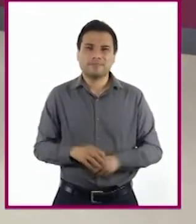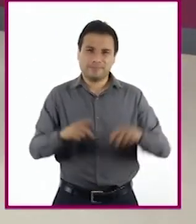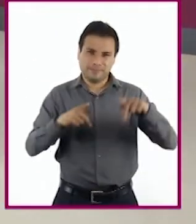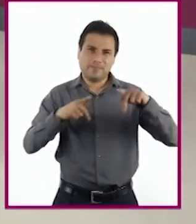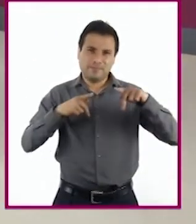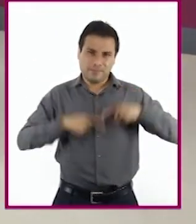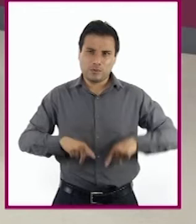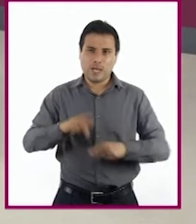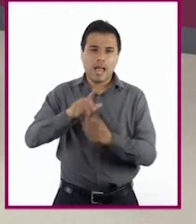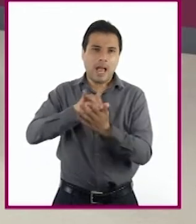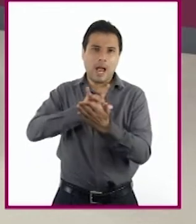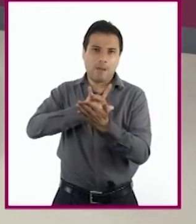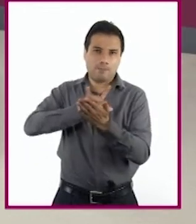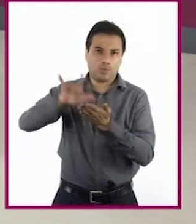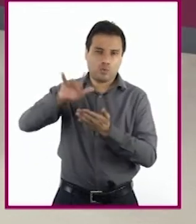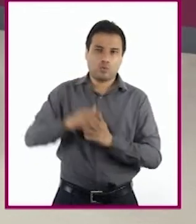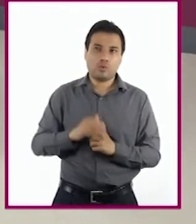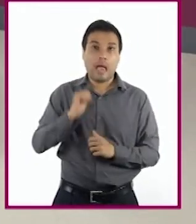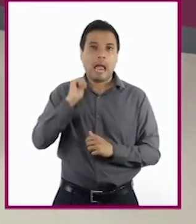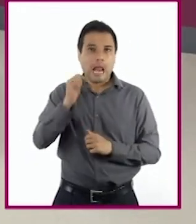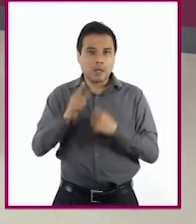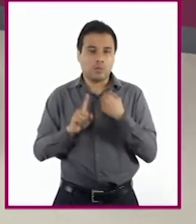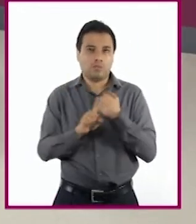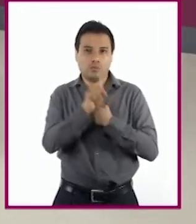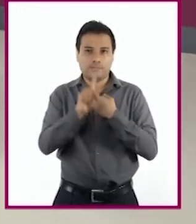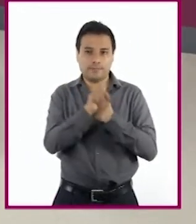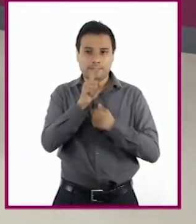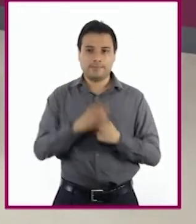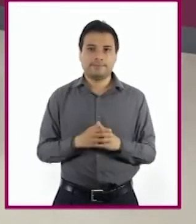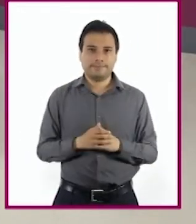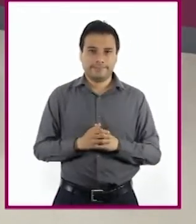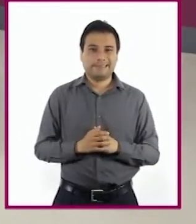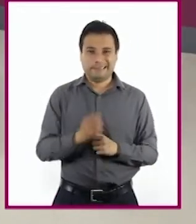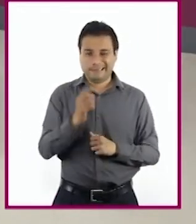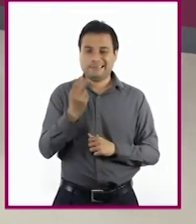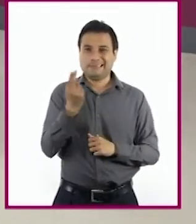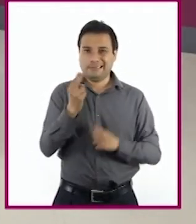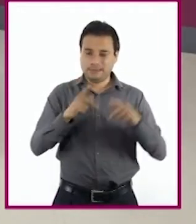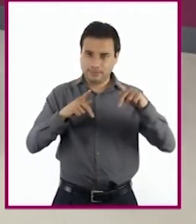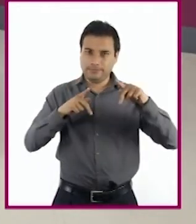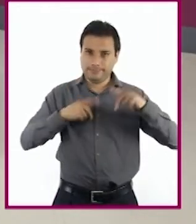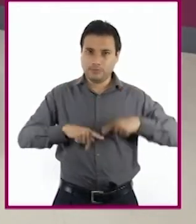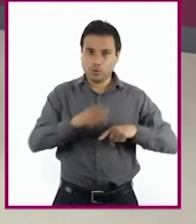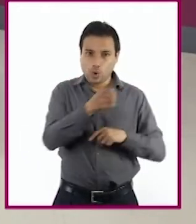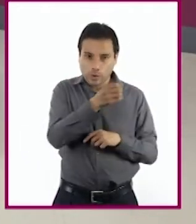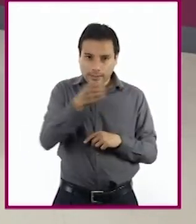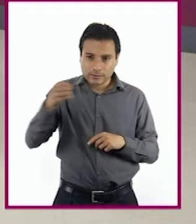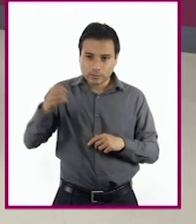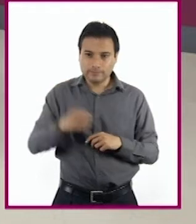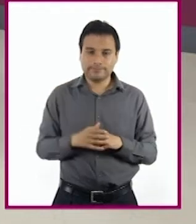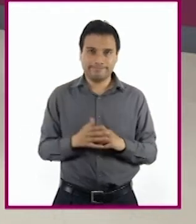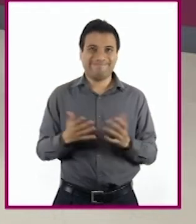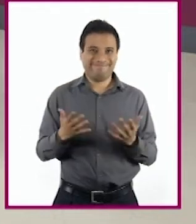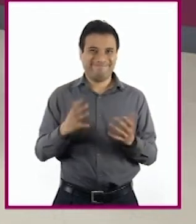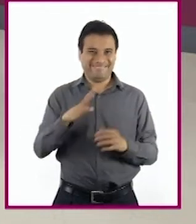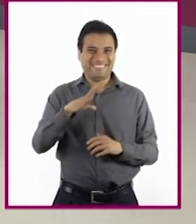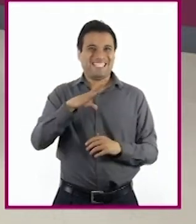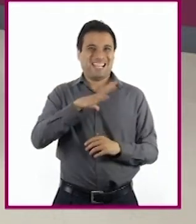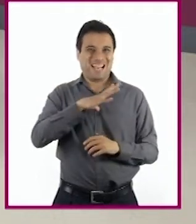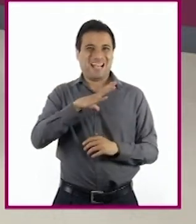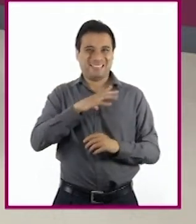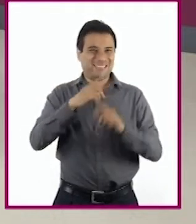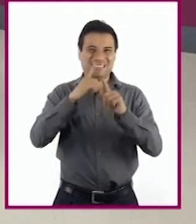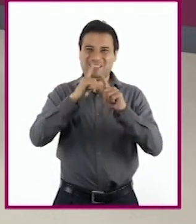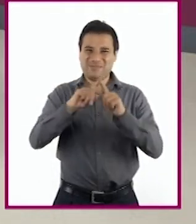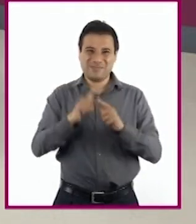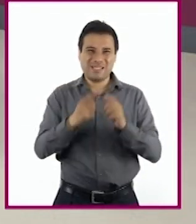reciben las personas cuando hay una dificultad. Se trata de organización social. Así, podemos encontrar diferentes